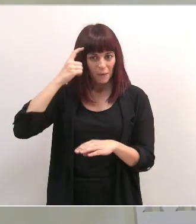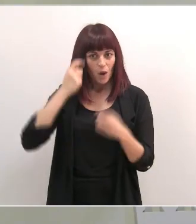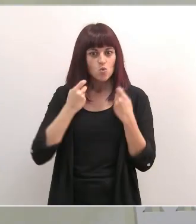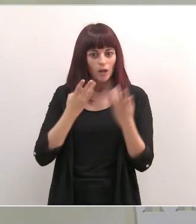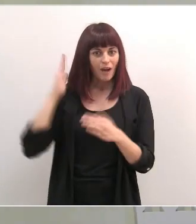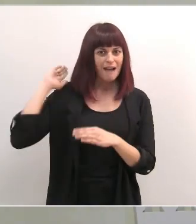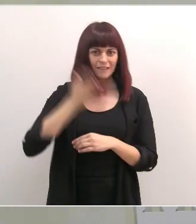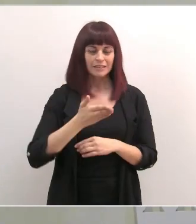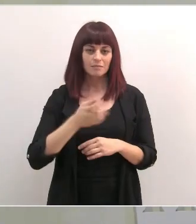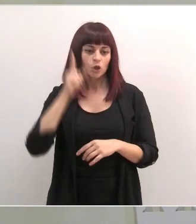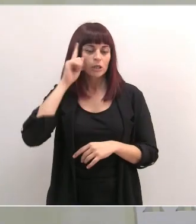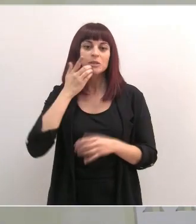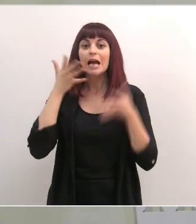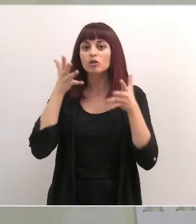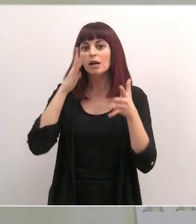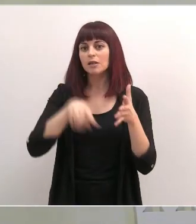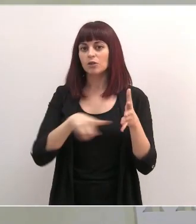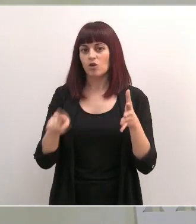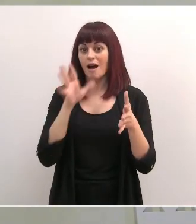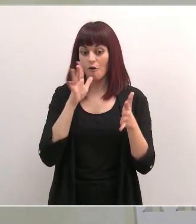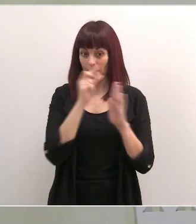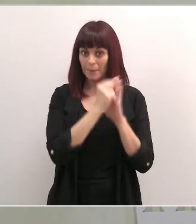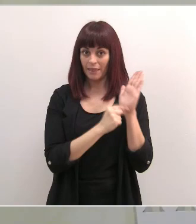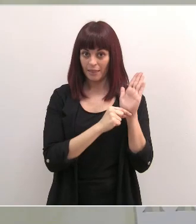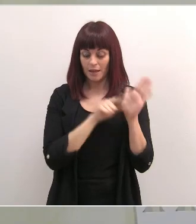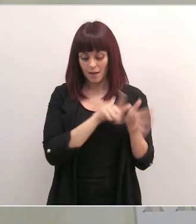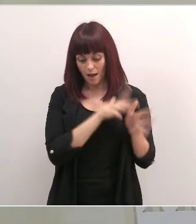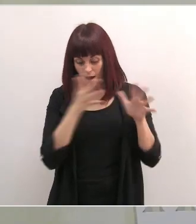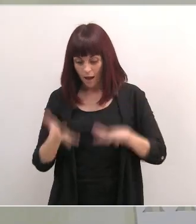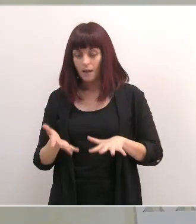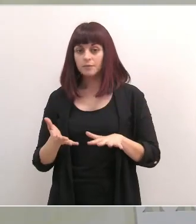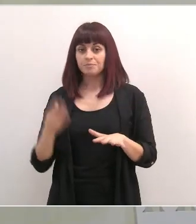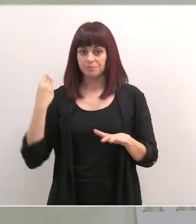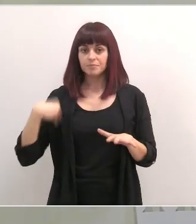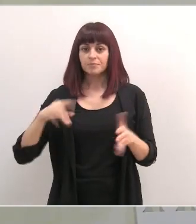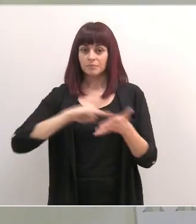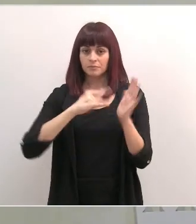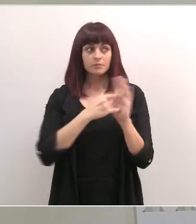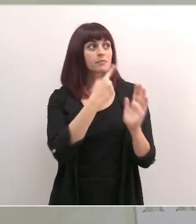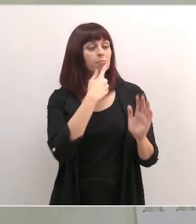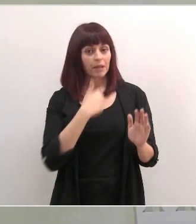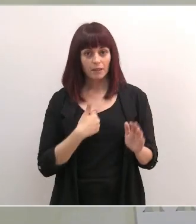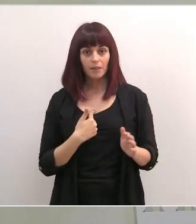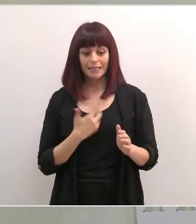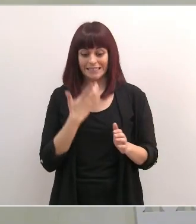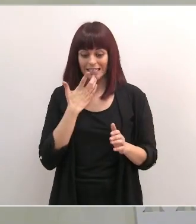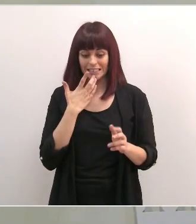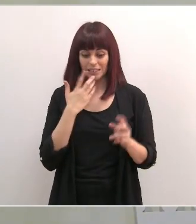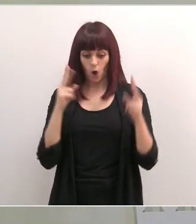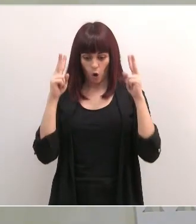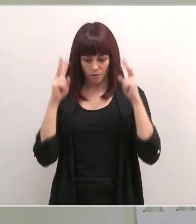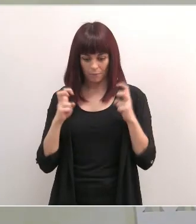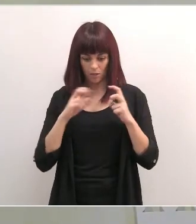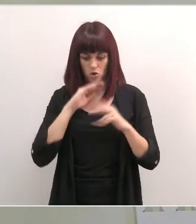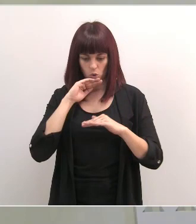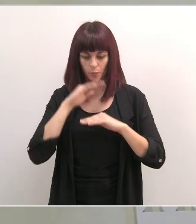si sería lo aconsejable. Y yo creo que ahora mismo, con las medidas que estamos poniendo en marcha, las que nos dicen nuestros técnicos, si hacemos un confinamiento y hacemos